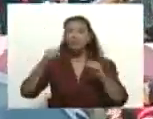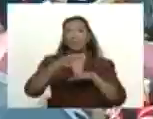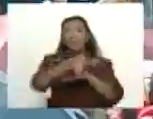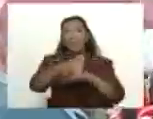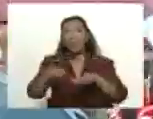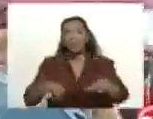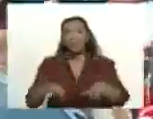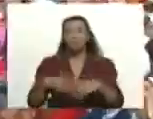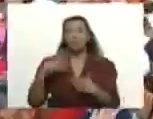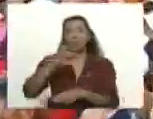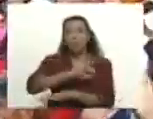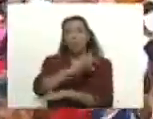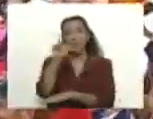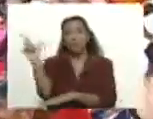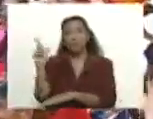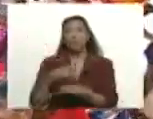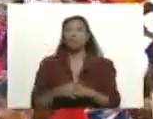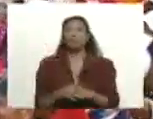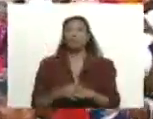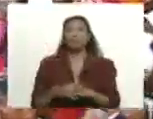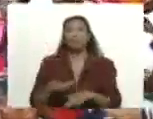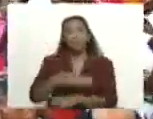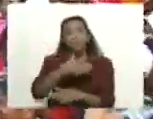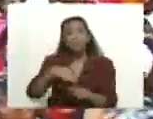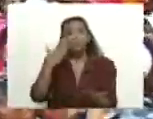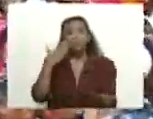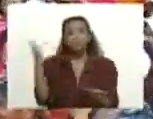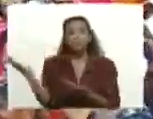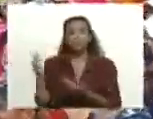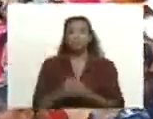viva Jiménez! ¡Música, maestro!